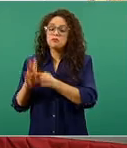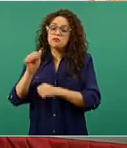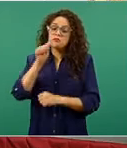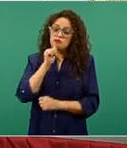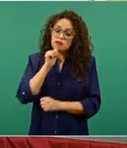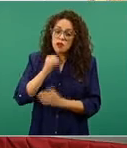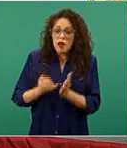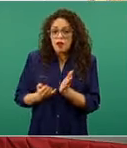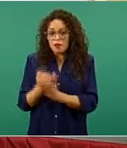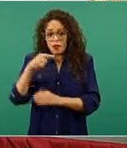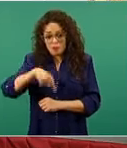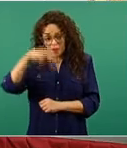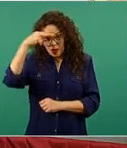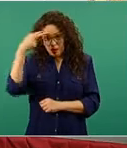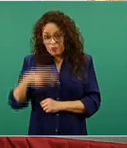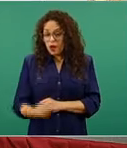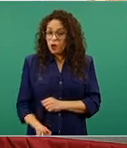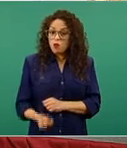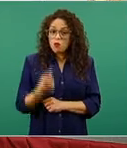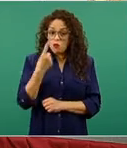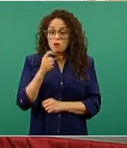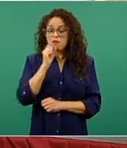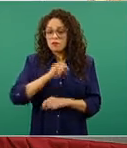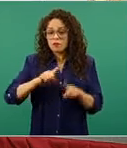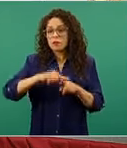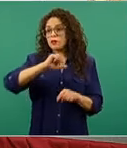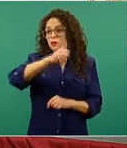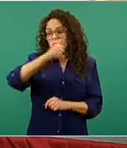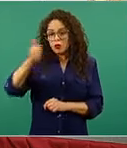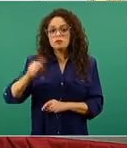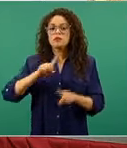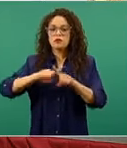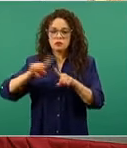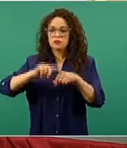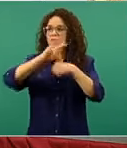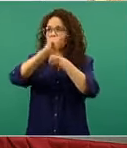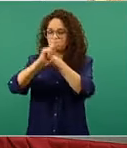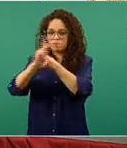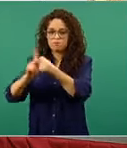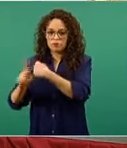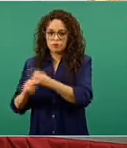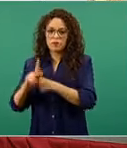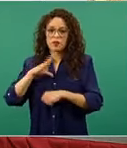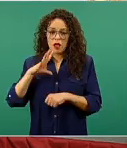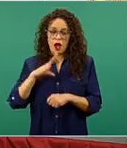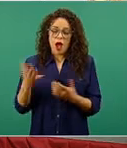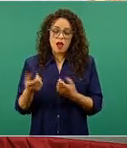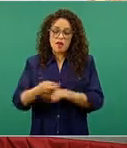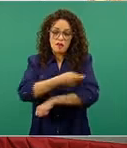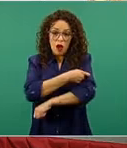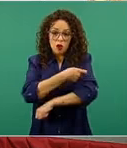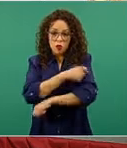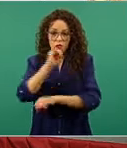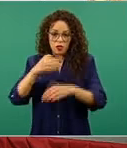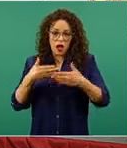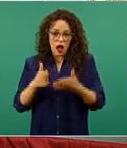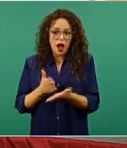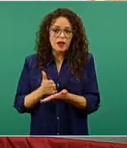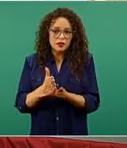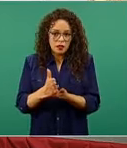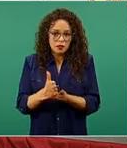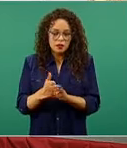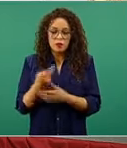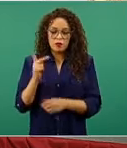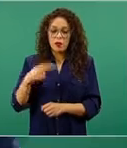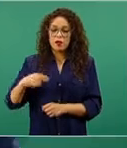seguramente esto será ampliando en los distintos países del mundo que tienen acceso a las vacunas, pero quisimos